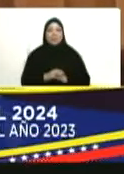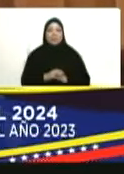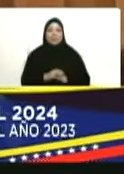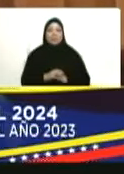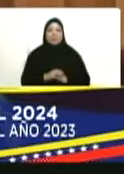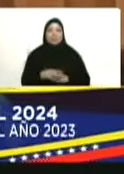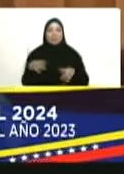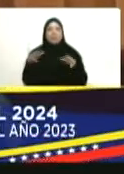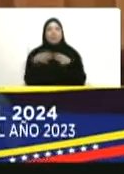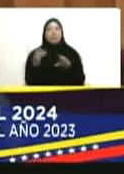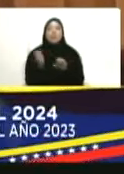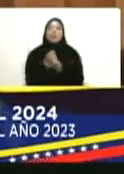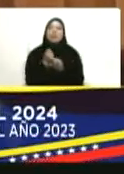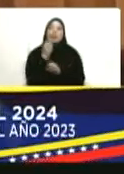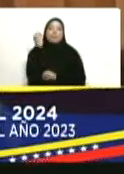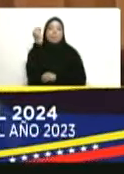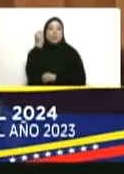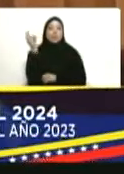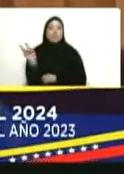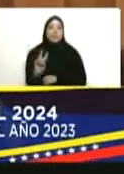los gringos han amenazado al país.